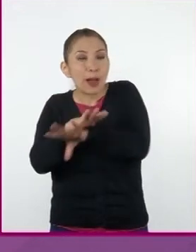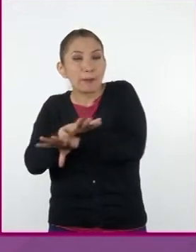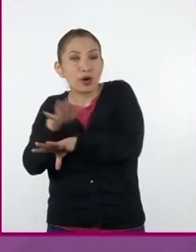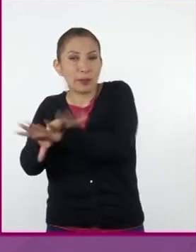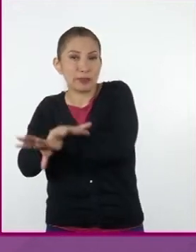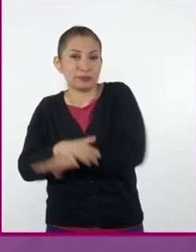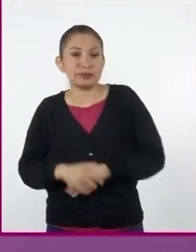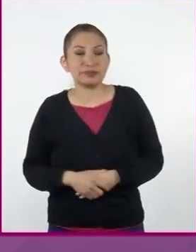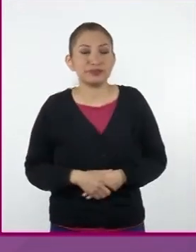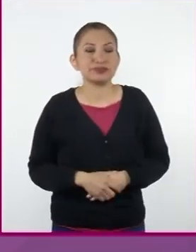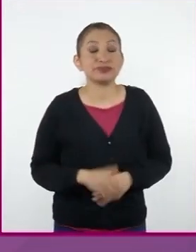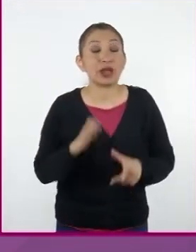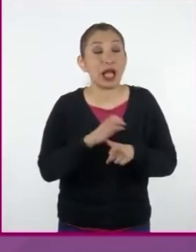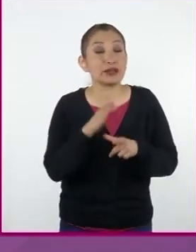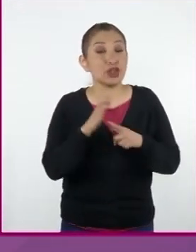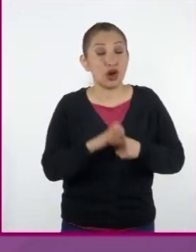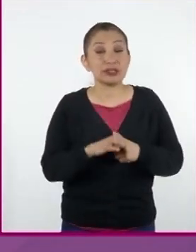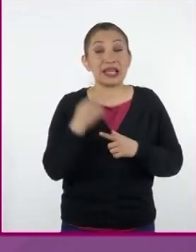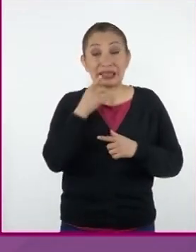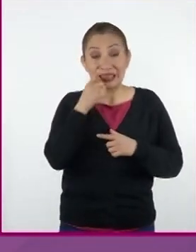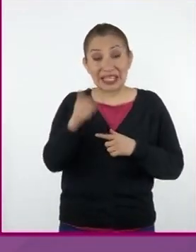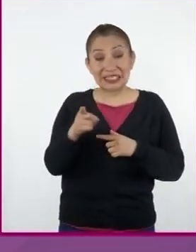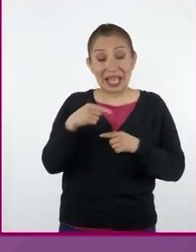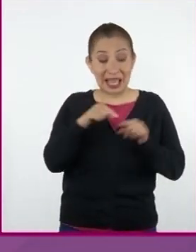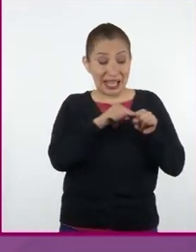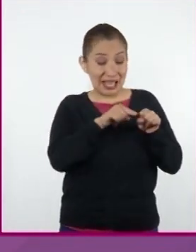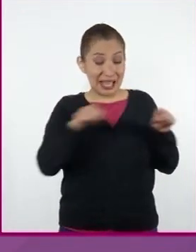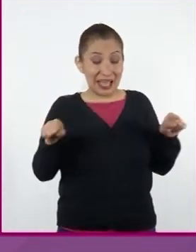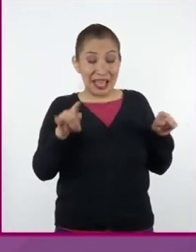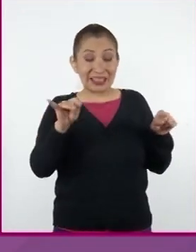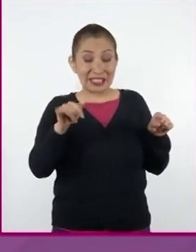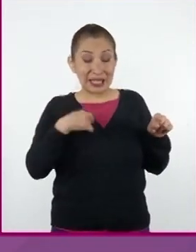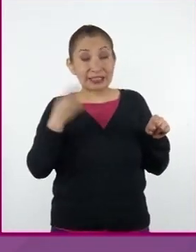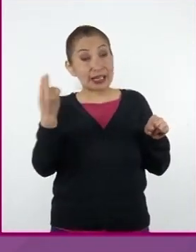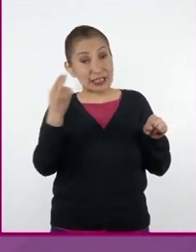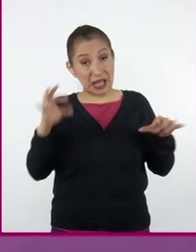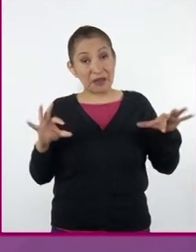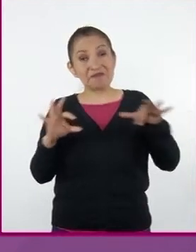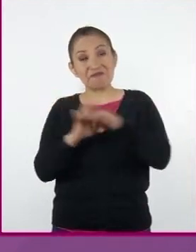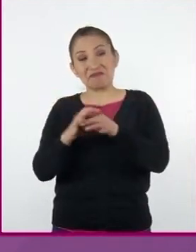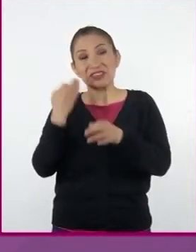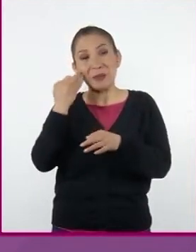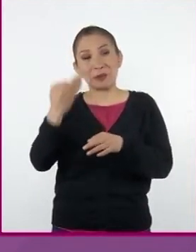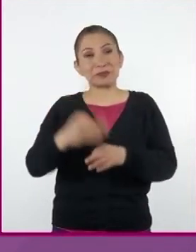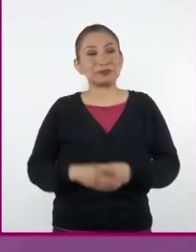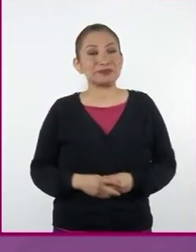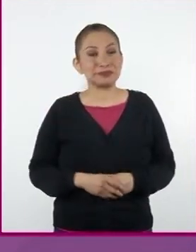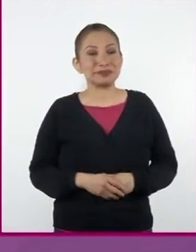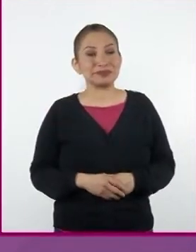variable. Así, se indica que la distancia está en función del tiempo transcurrido.